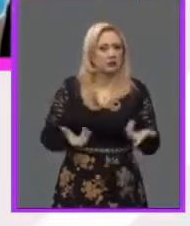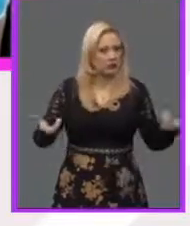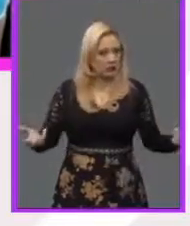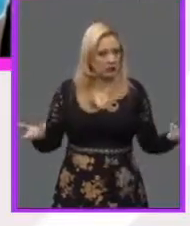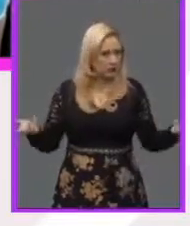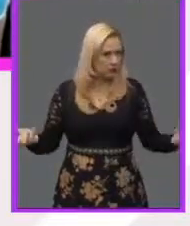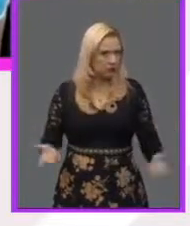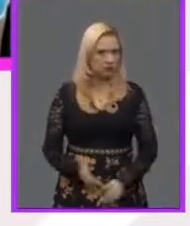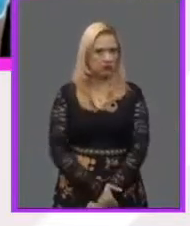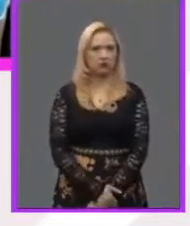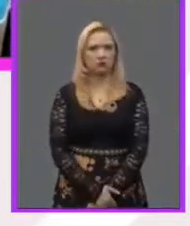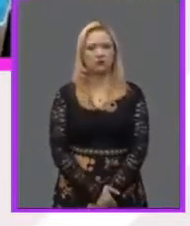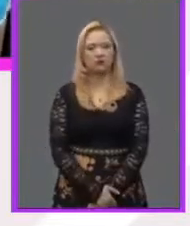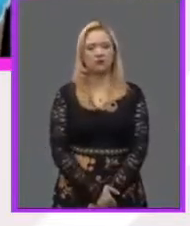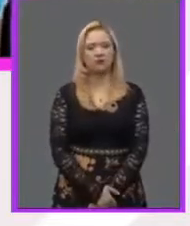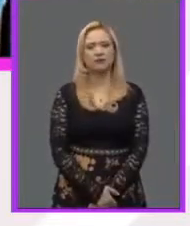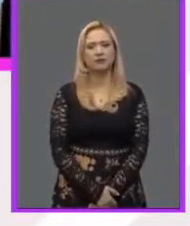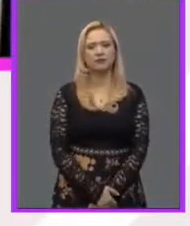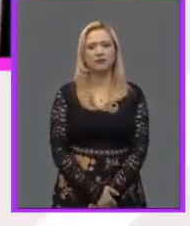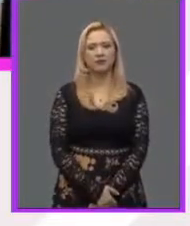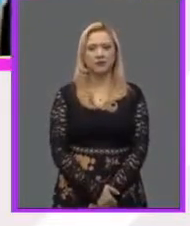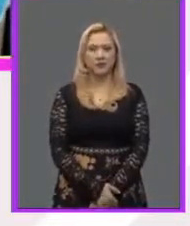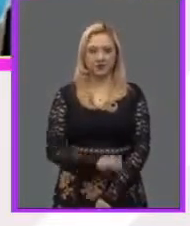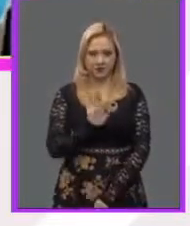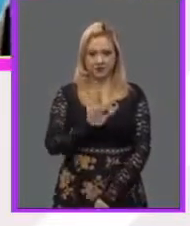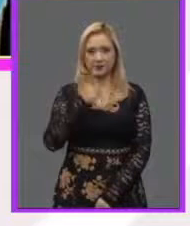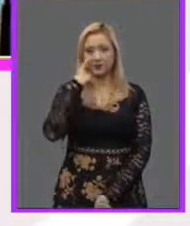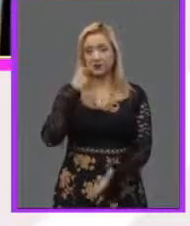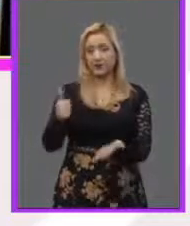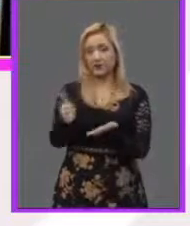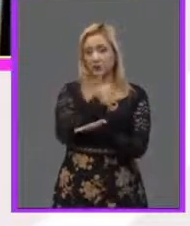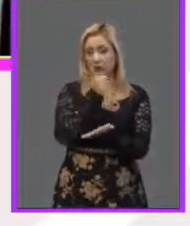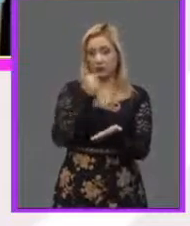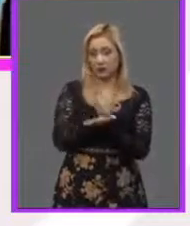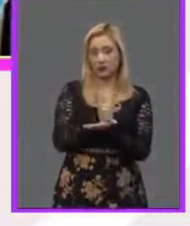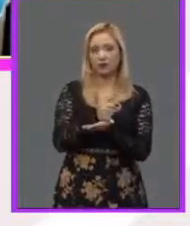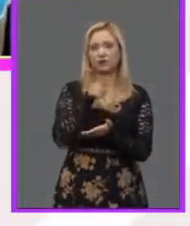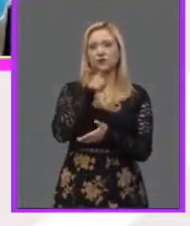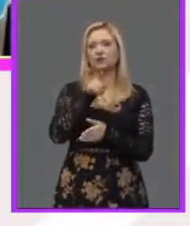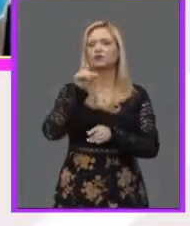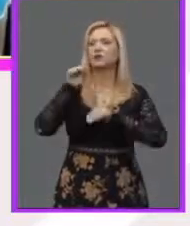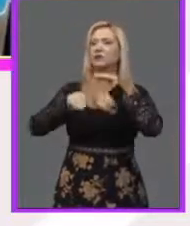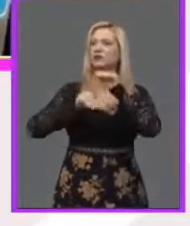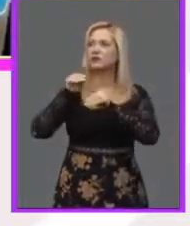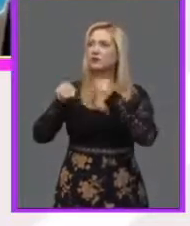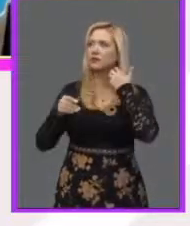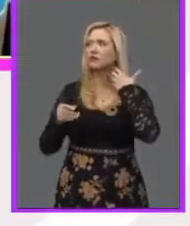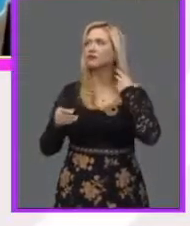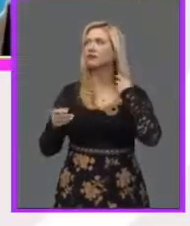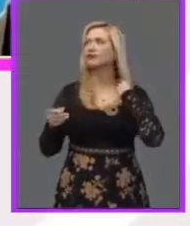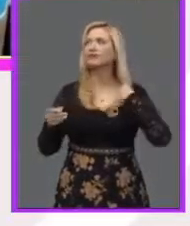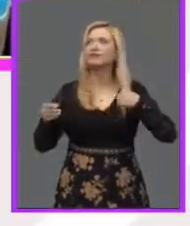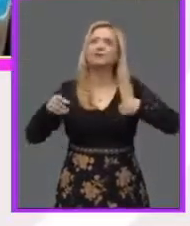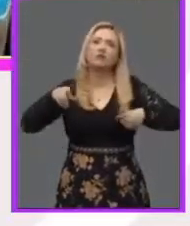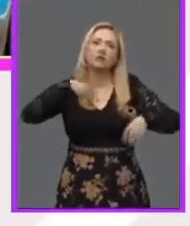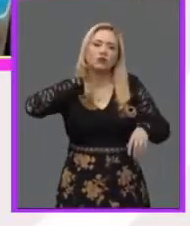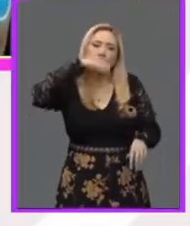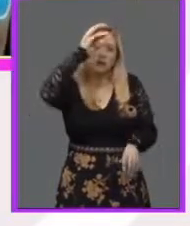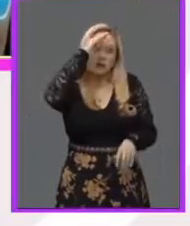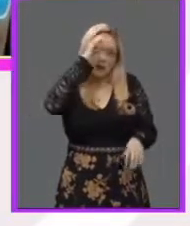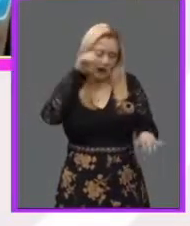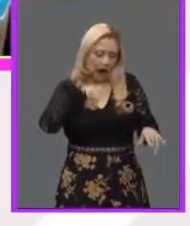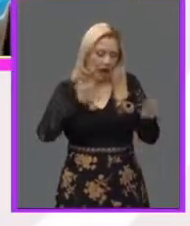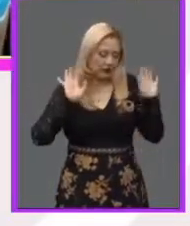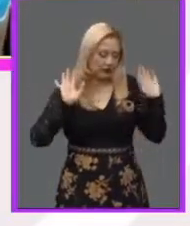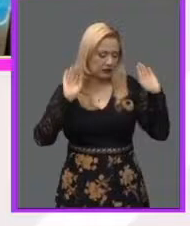esta división? Sí, mira, es muy interesante porque las ciudades las construyes y las gestionas como las entiendes, ¿no? A veces es